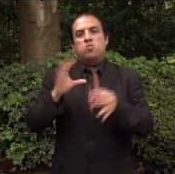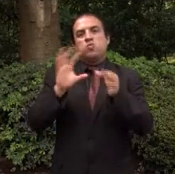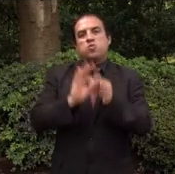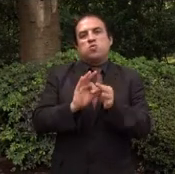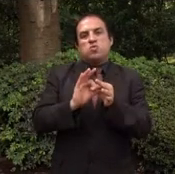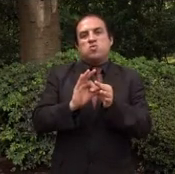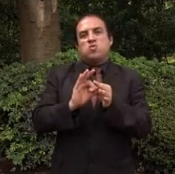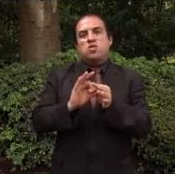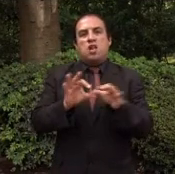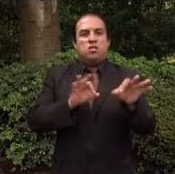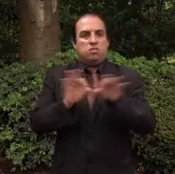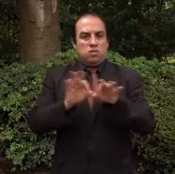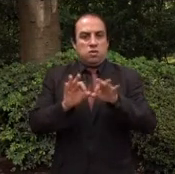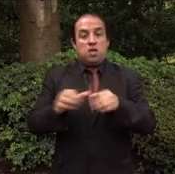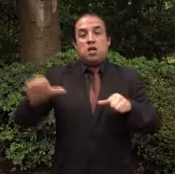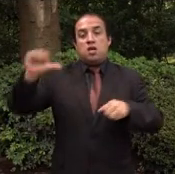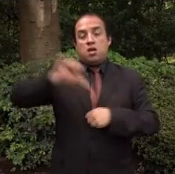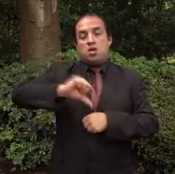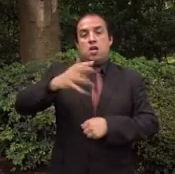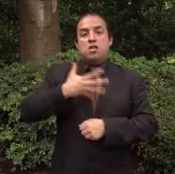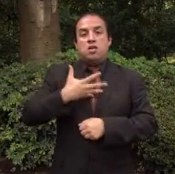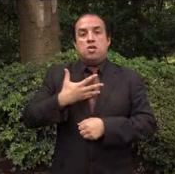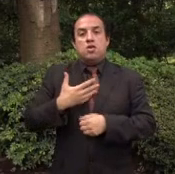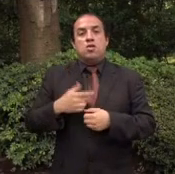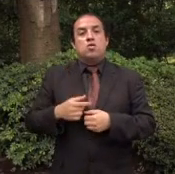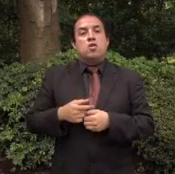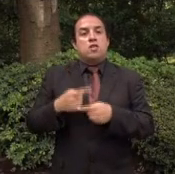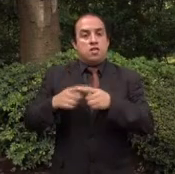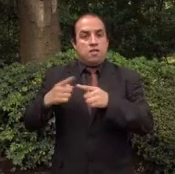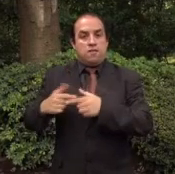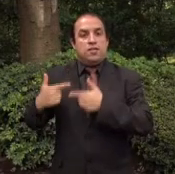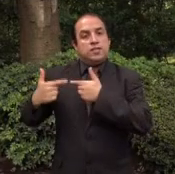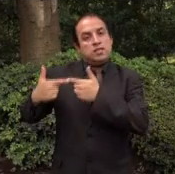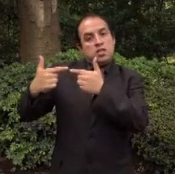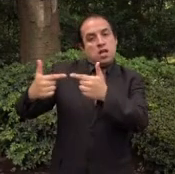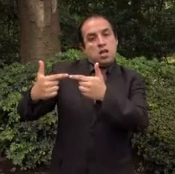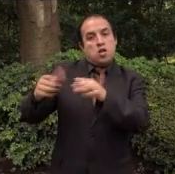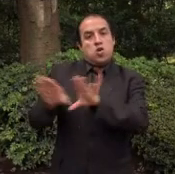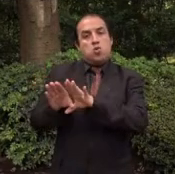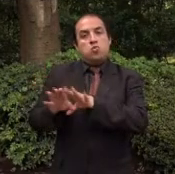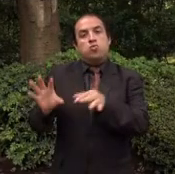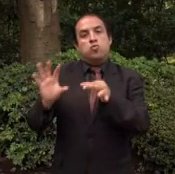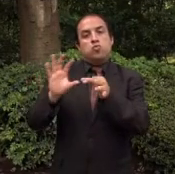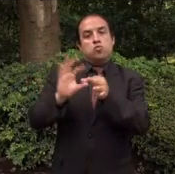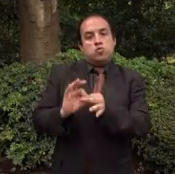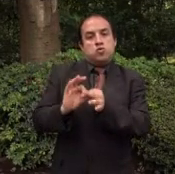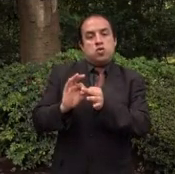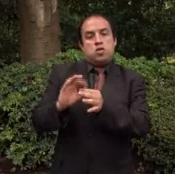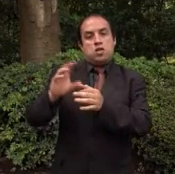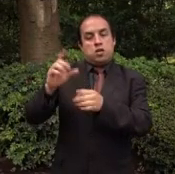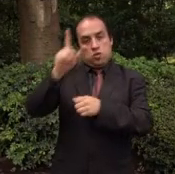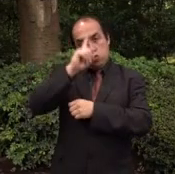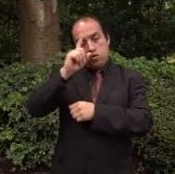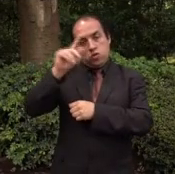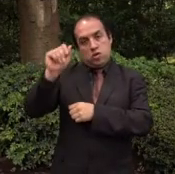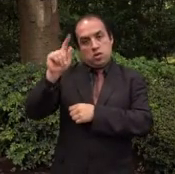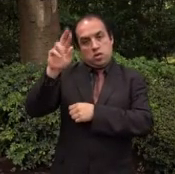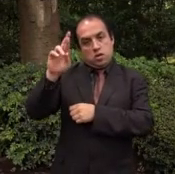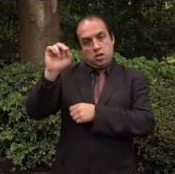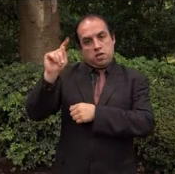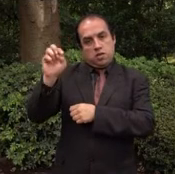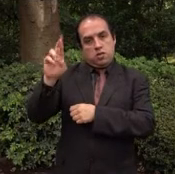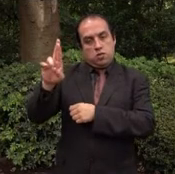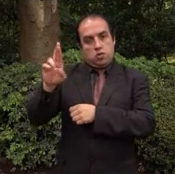y que hoy ha tenido varias generaciones ya como parte del Consejo Rector, pero que sigue siendo para nosotros